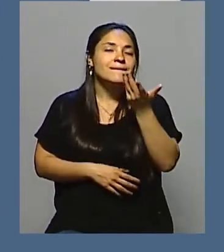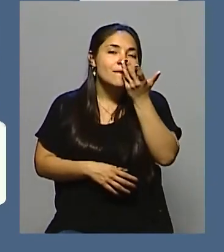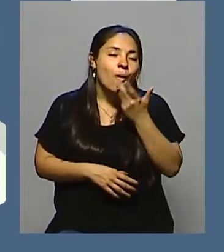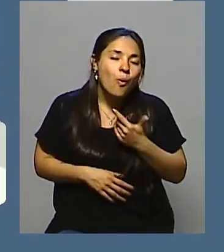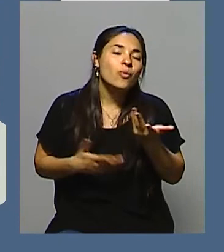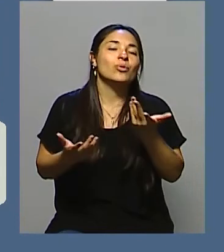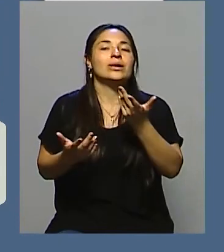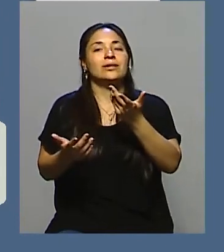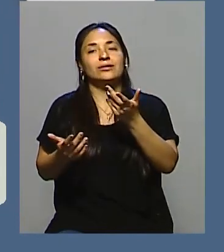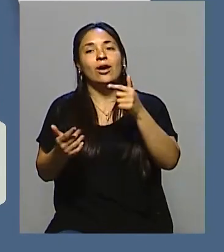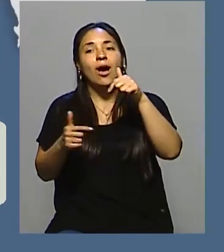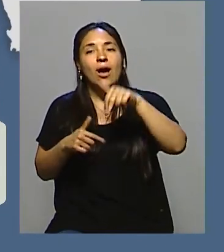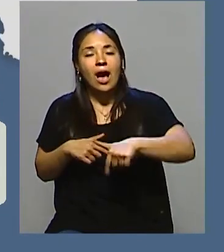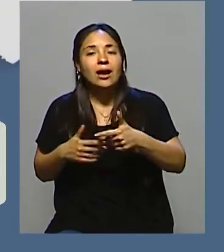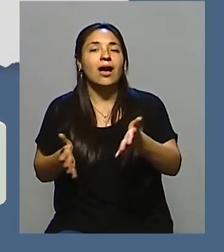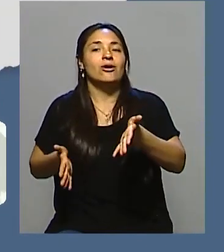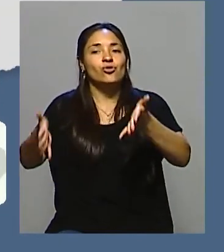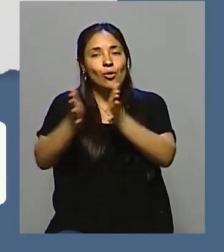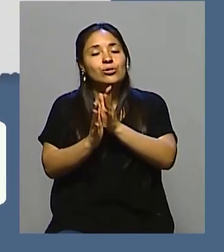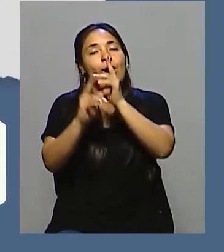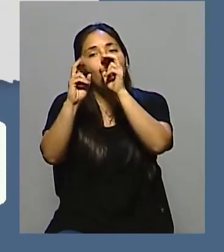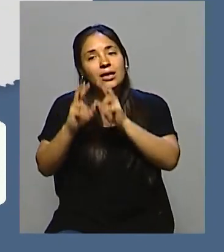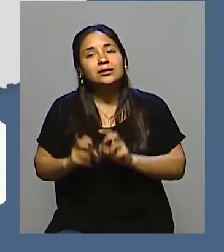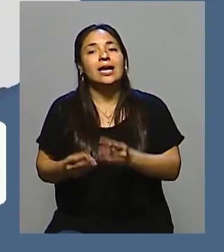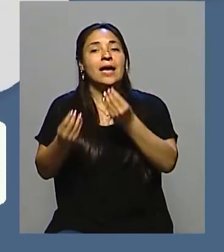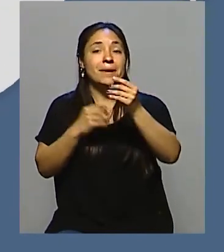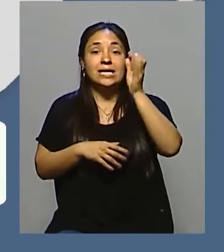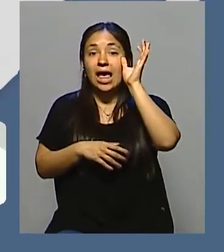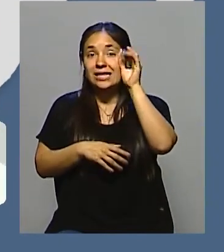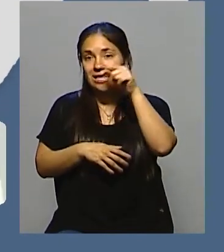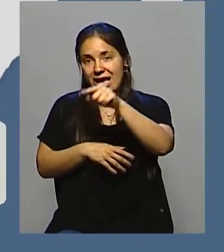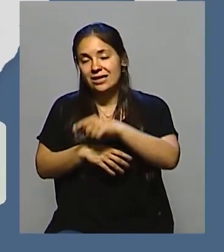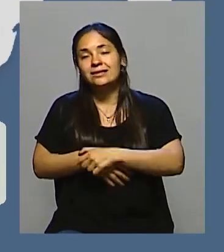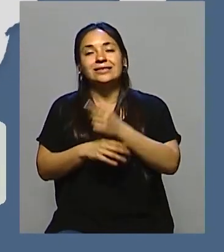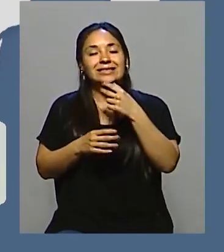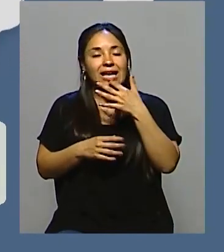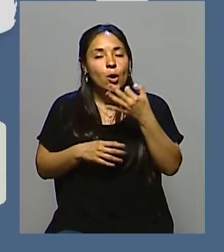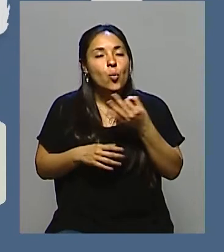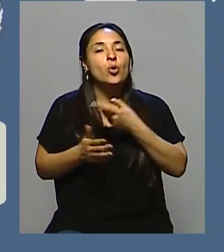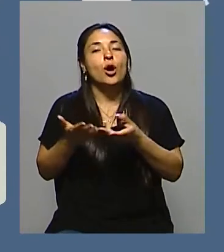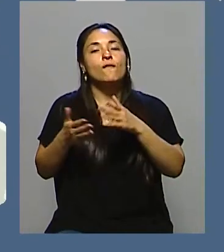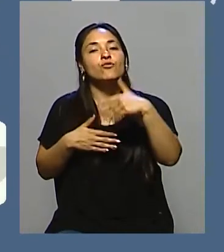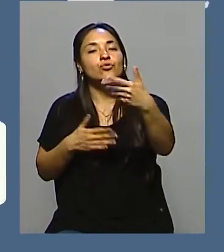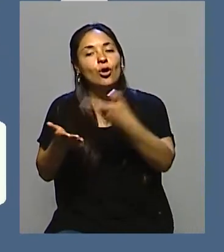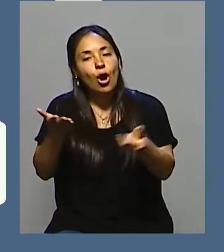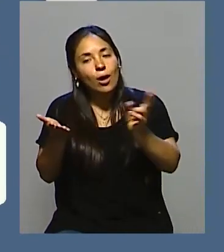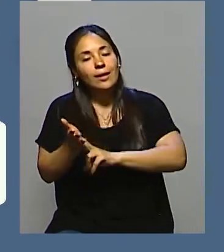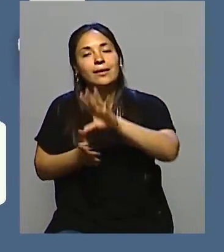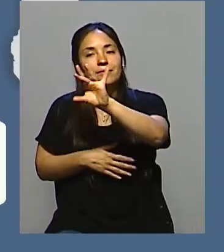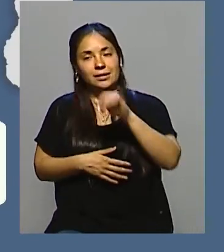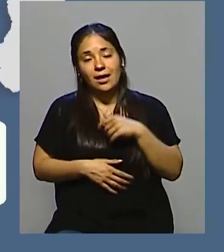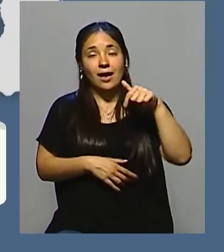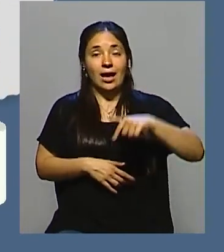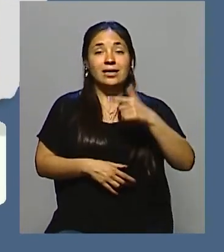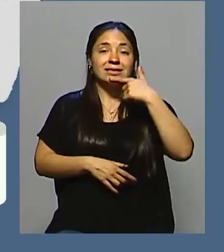un placer tenerlo con nosotros para analizar lo que está pasando en Italia. Seguramente lo vamos a volver a convocar y bueno, desde Señalú le mandamos